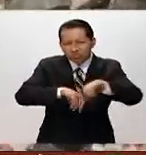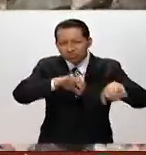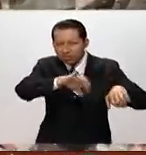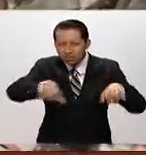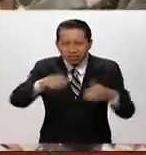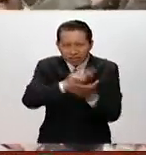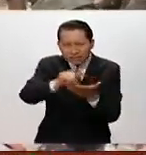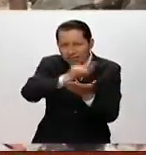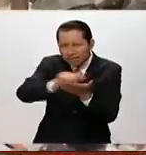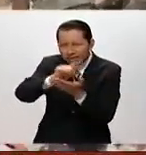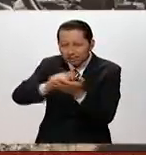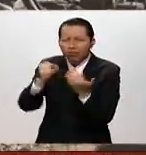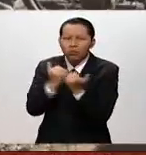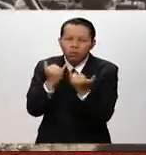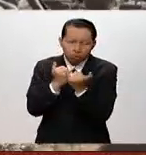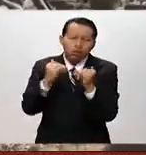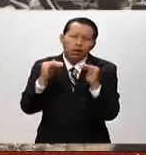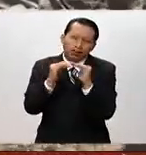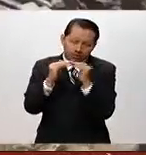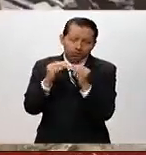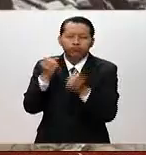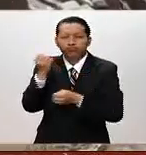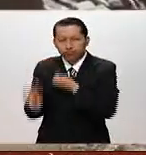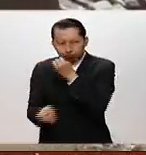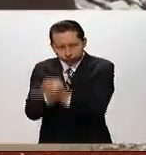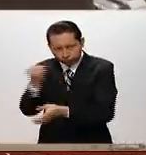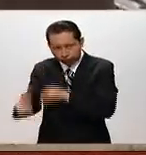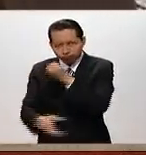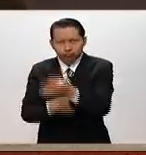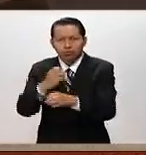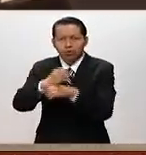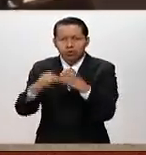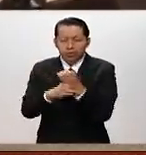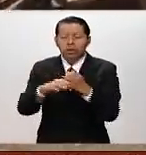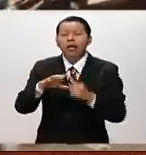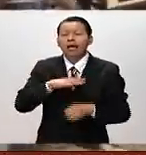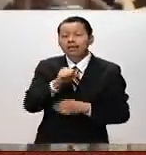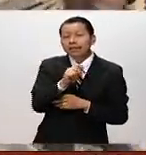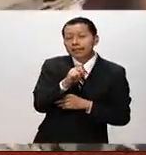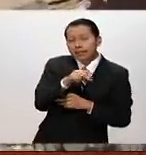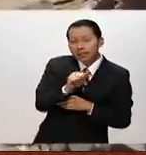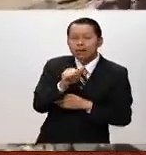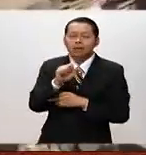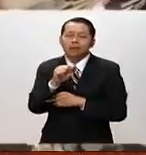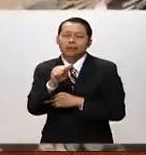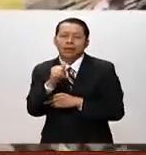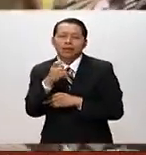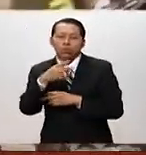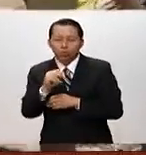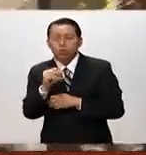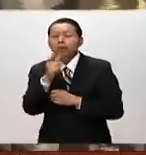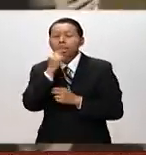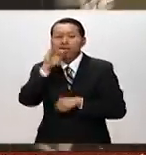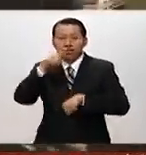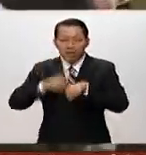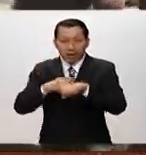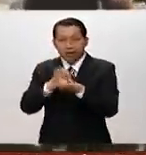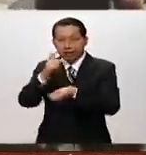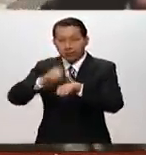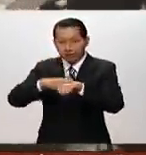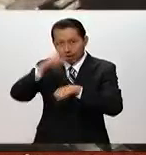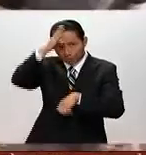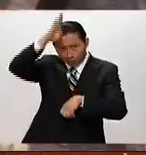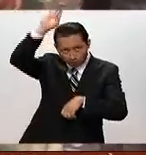en los distintos refugios instalados. En la zona trabajan en coordinación la Sedena, la Sedatu, Policía Federal y Estatal, así como bomberos